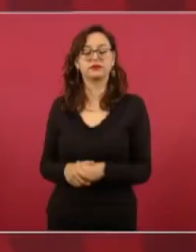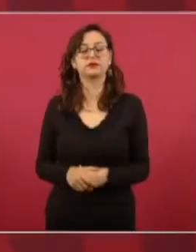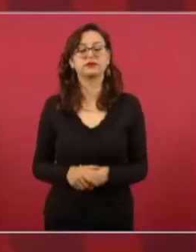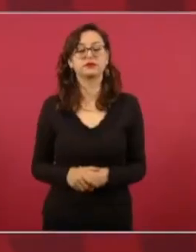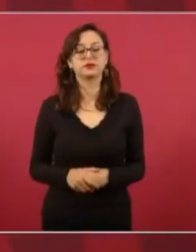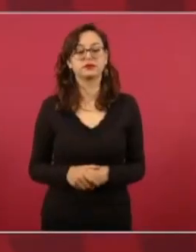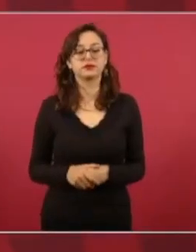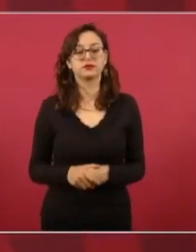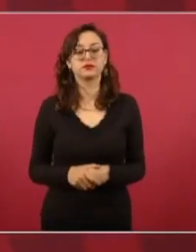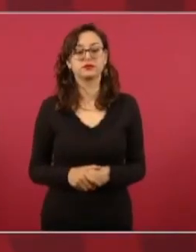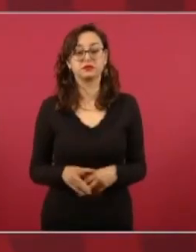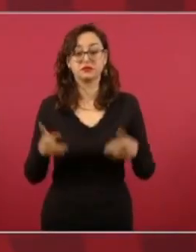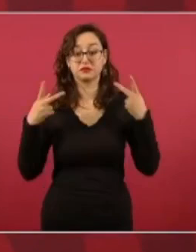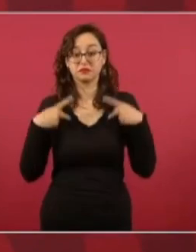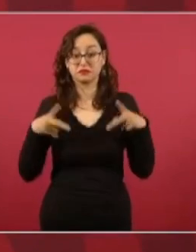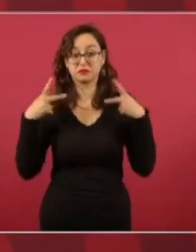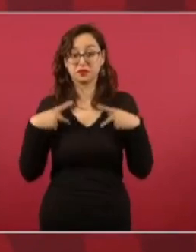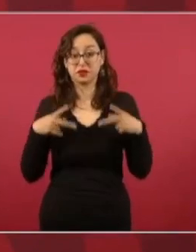Dice, los moderados,